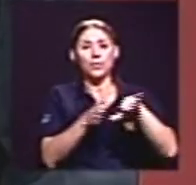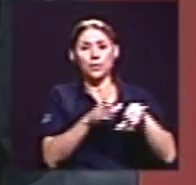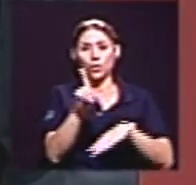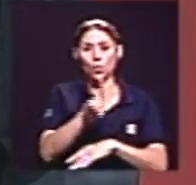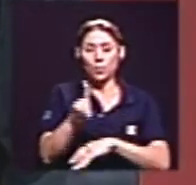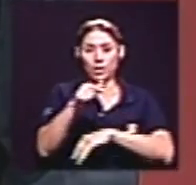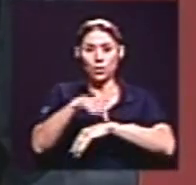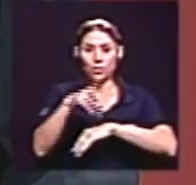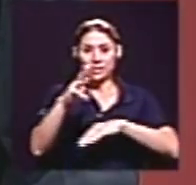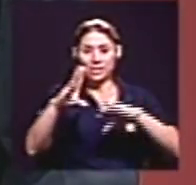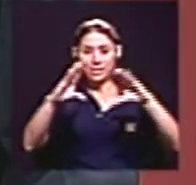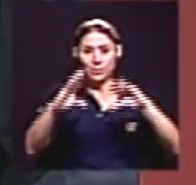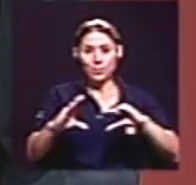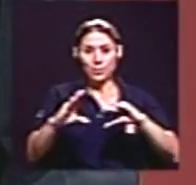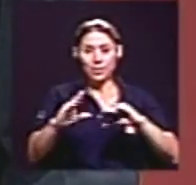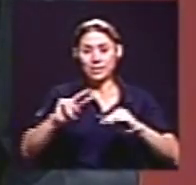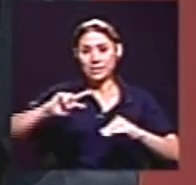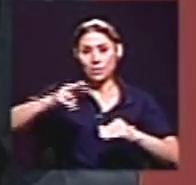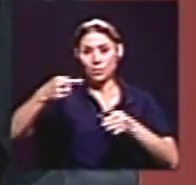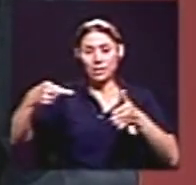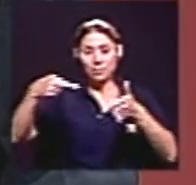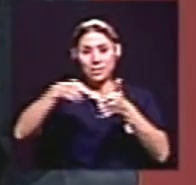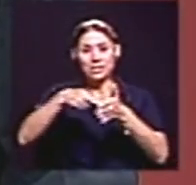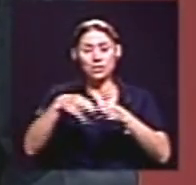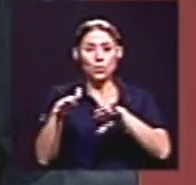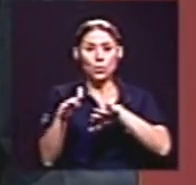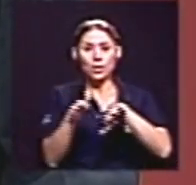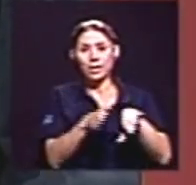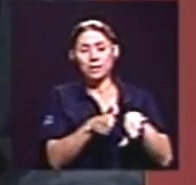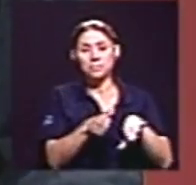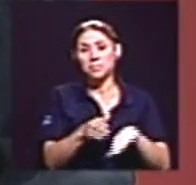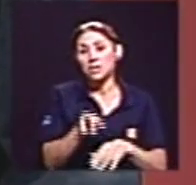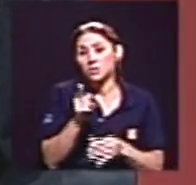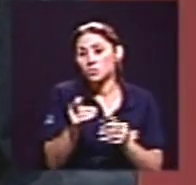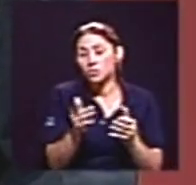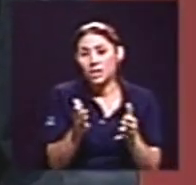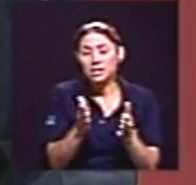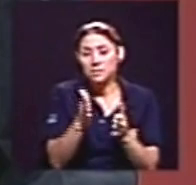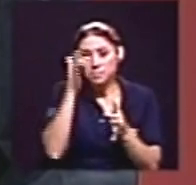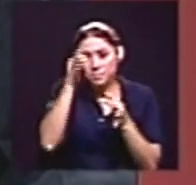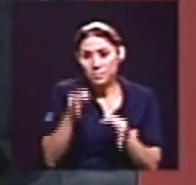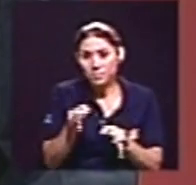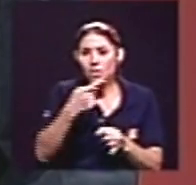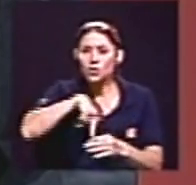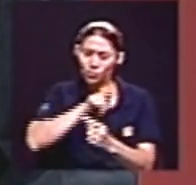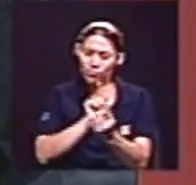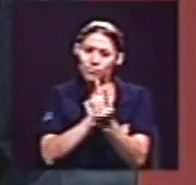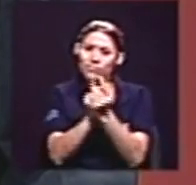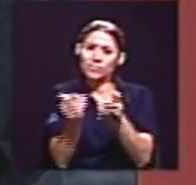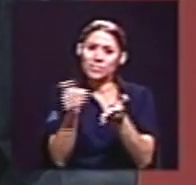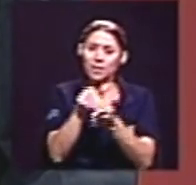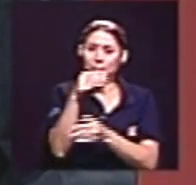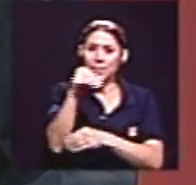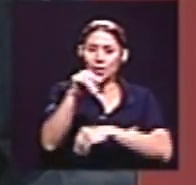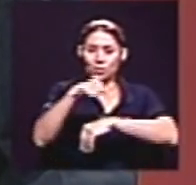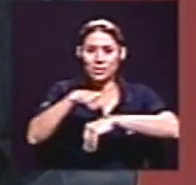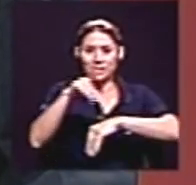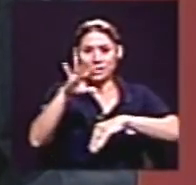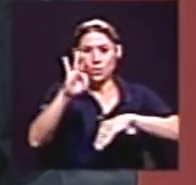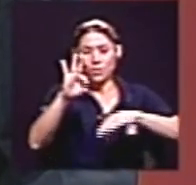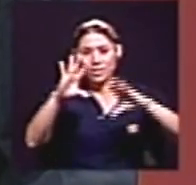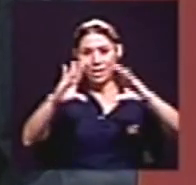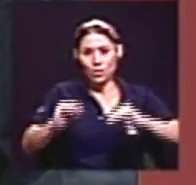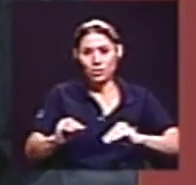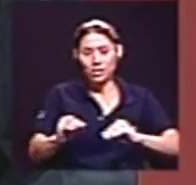las 6 habrá una segunda repetición y si lo tienen a bien, encontrémonos el miércoles a las 9 de la noche en